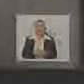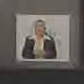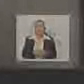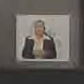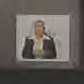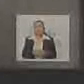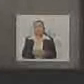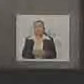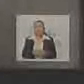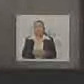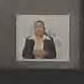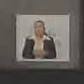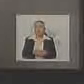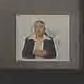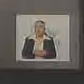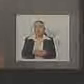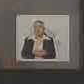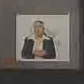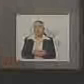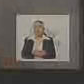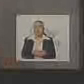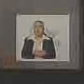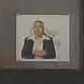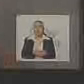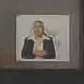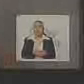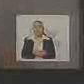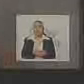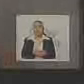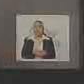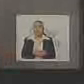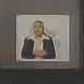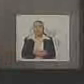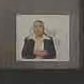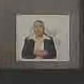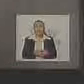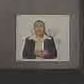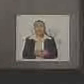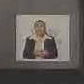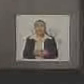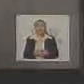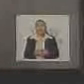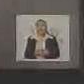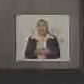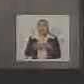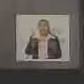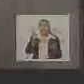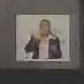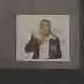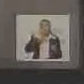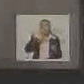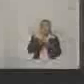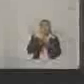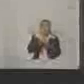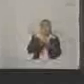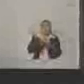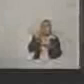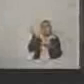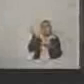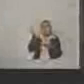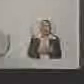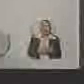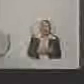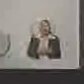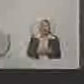la candidata del partido Nueva Alianza, y en segundo lugar, el partido Morena. Adelante, candidata, por favor. Muchas